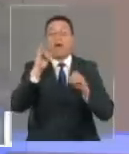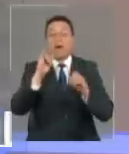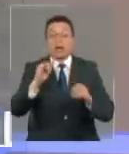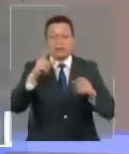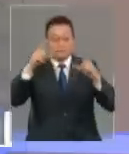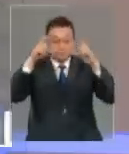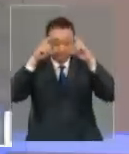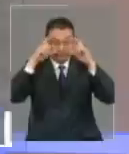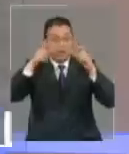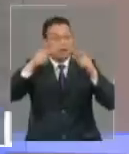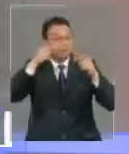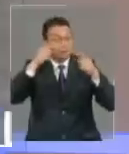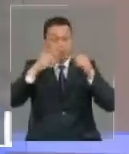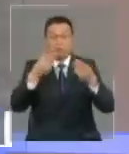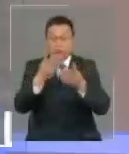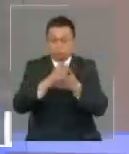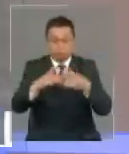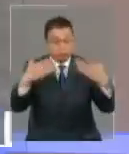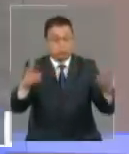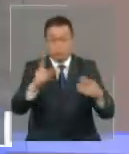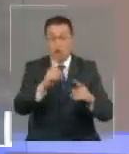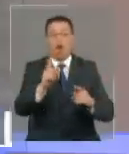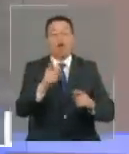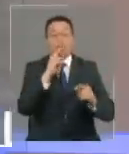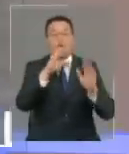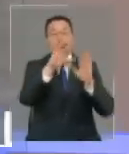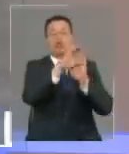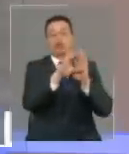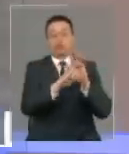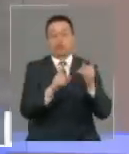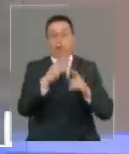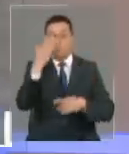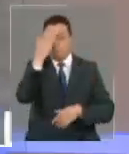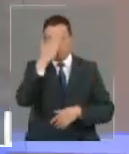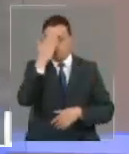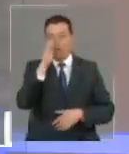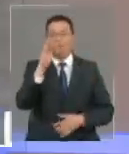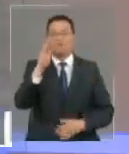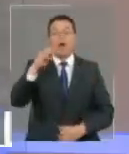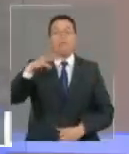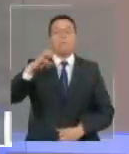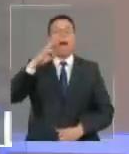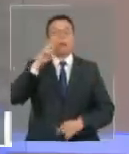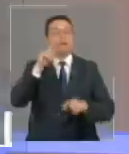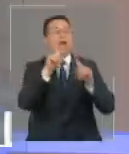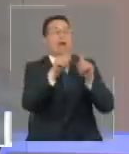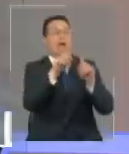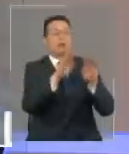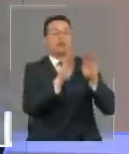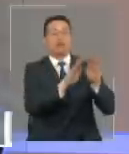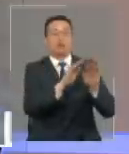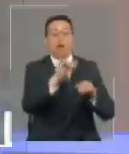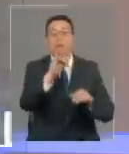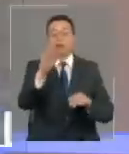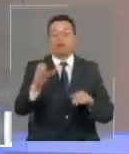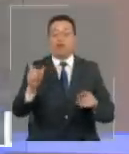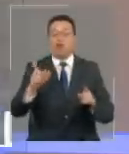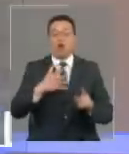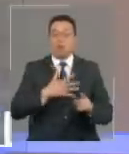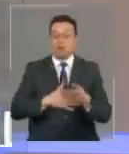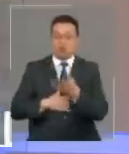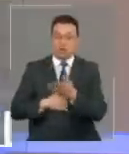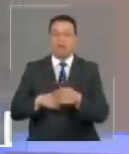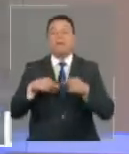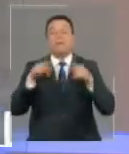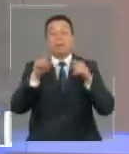partido, que salió a decir que era inconstitucional porque estaba mucho más preocupado de la salud de las farmacias, de la salud del mercado que de la salud de las personas. Aquí yo